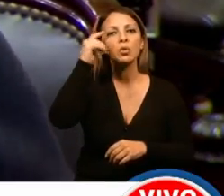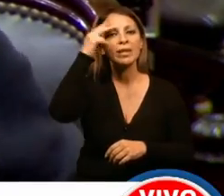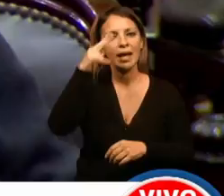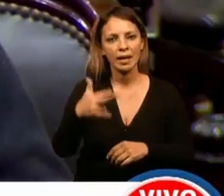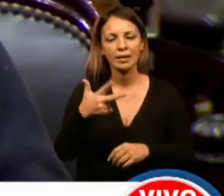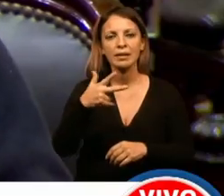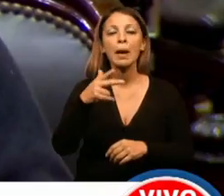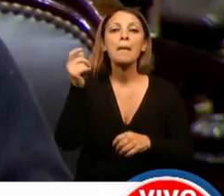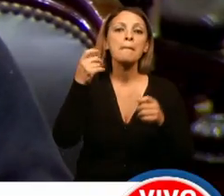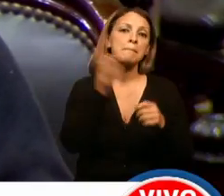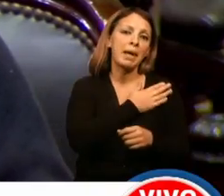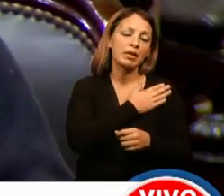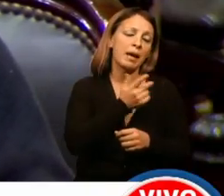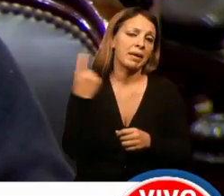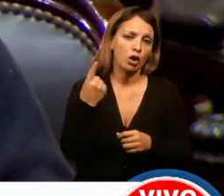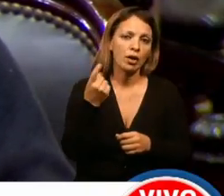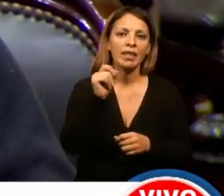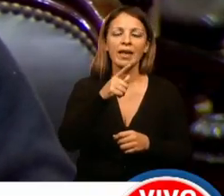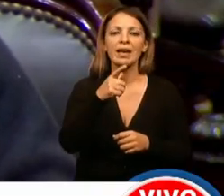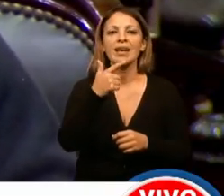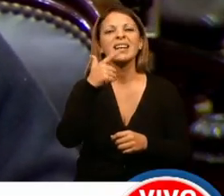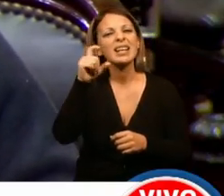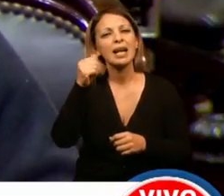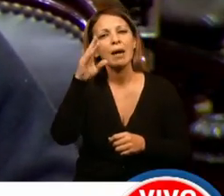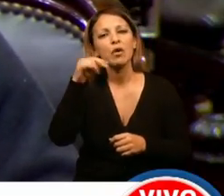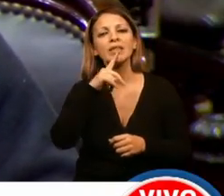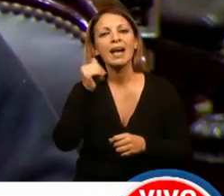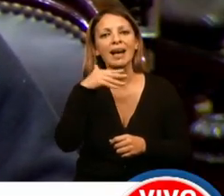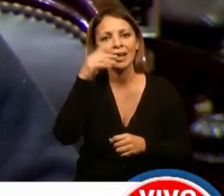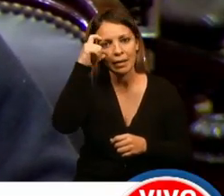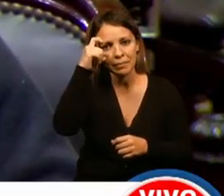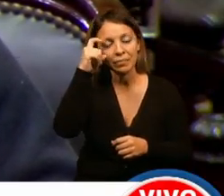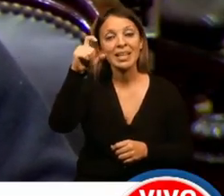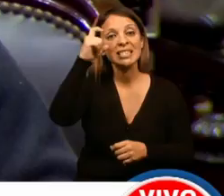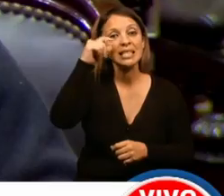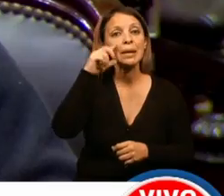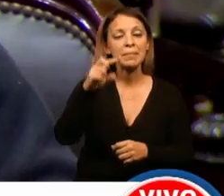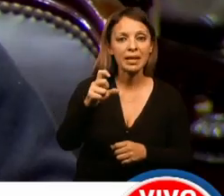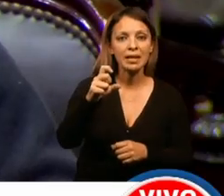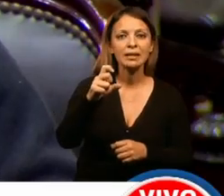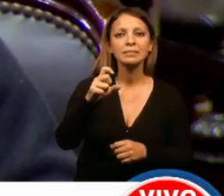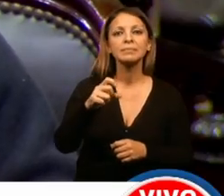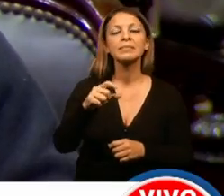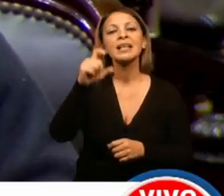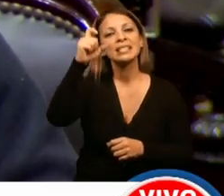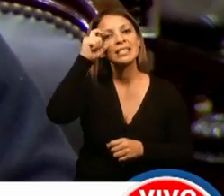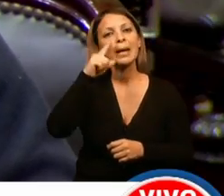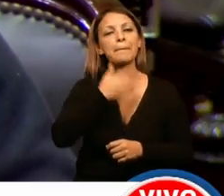cabotaje up un adba cwo cma del cep y 60